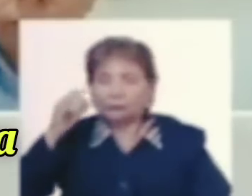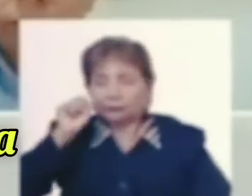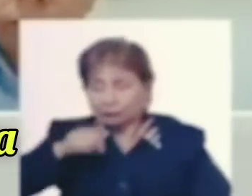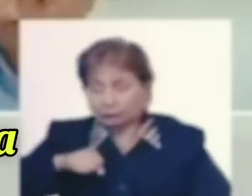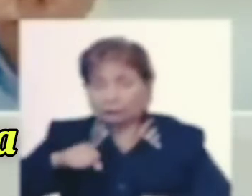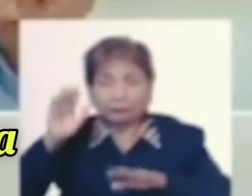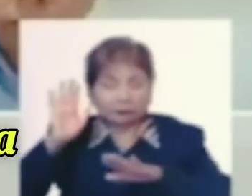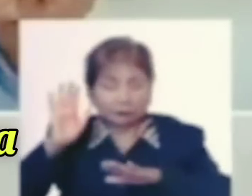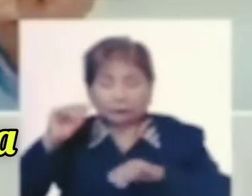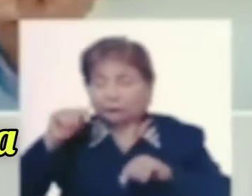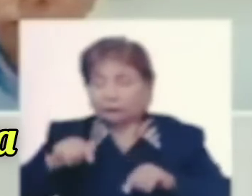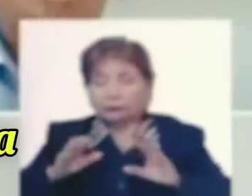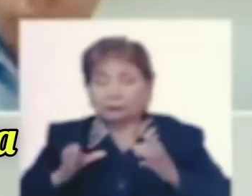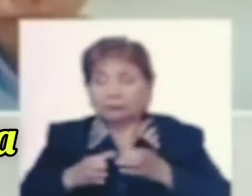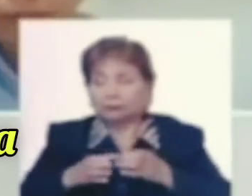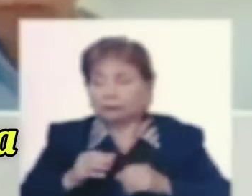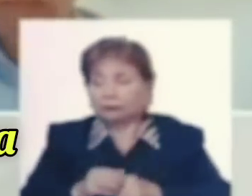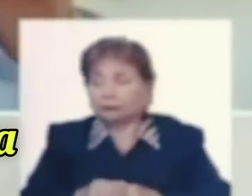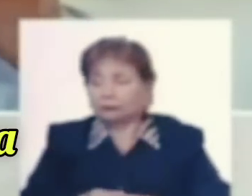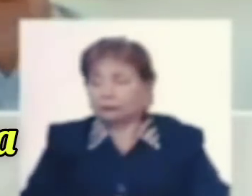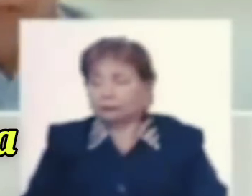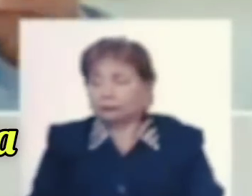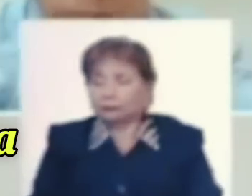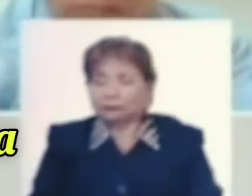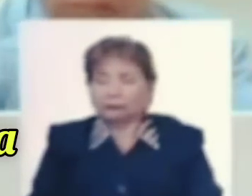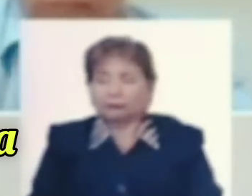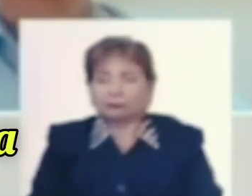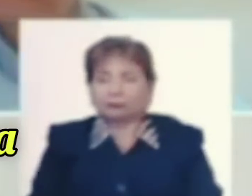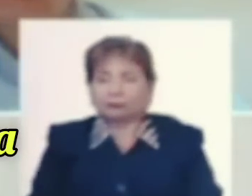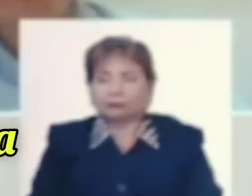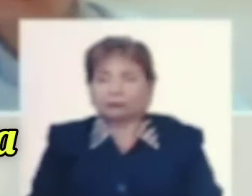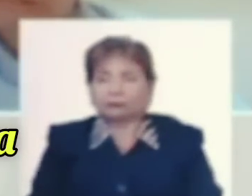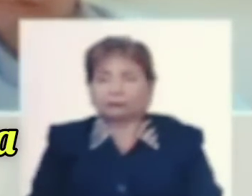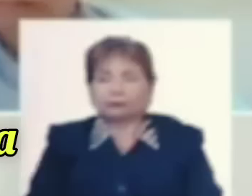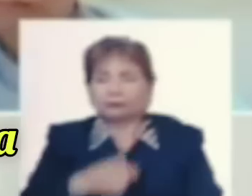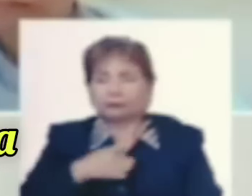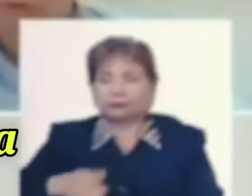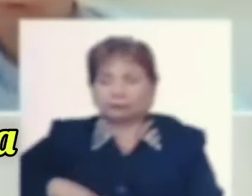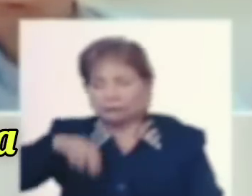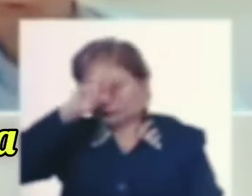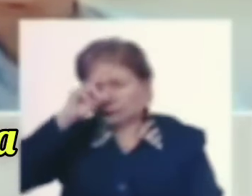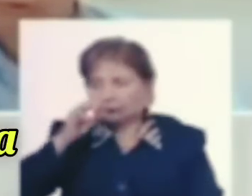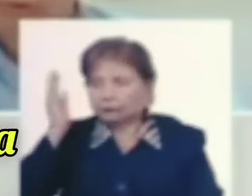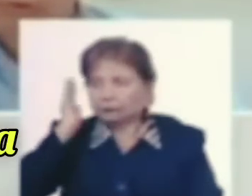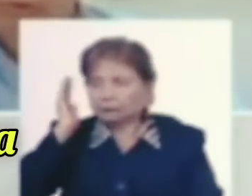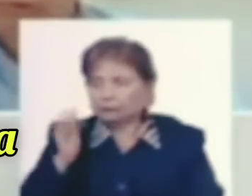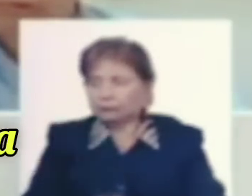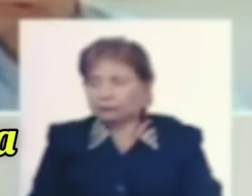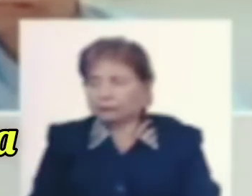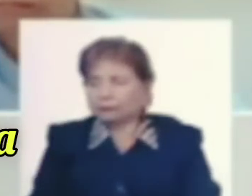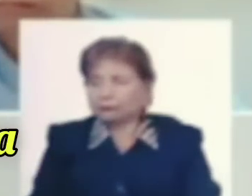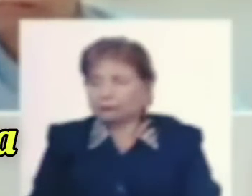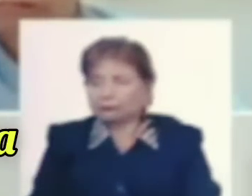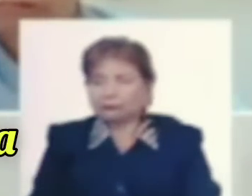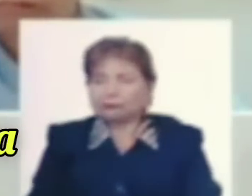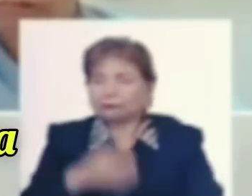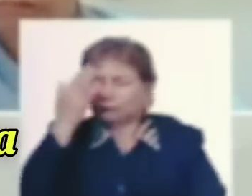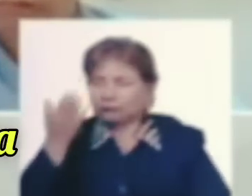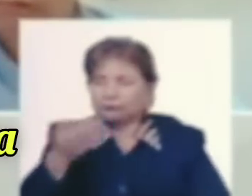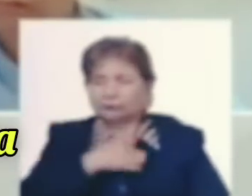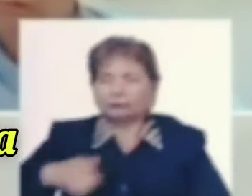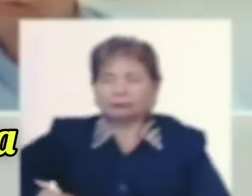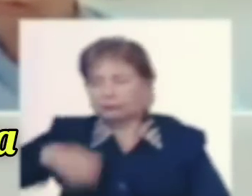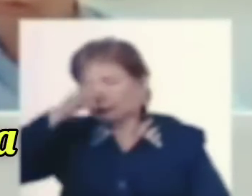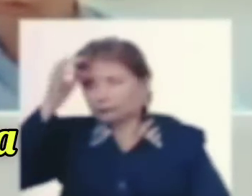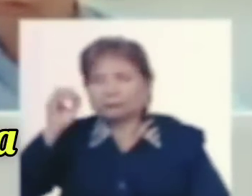va a juramentar hoy ante esta comisión. Señor presidente, el Perú debe saber. Señor Pedro